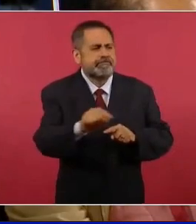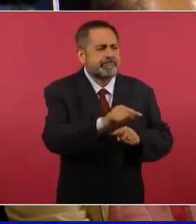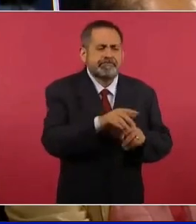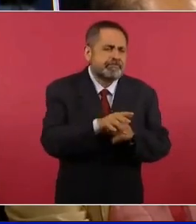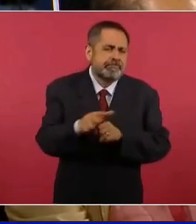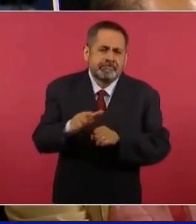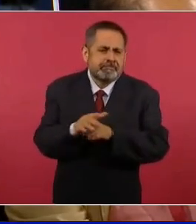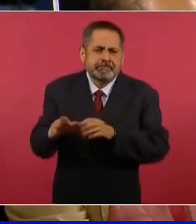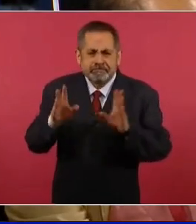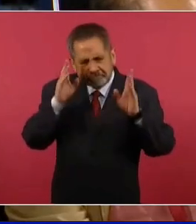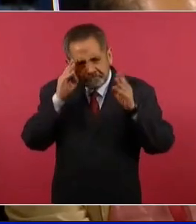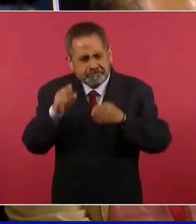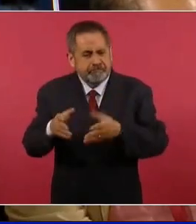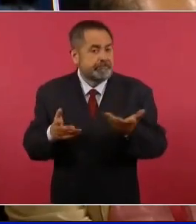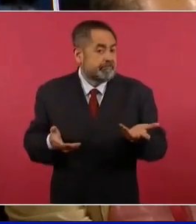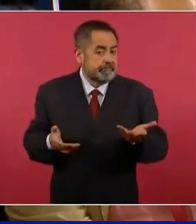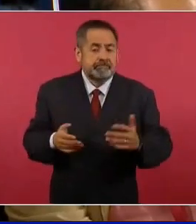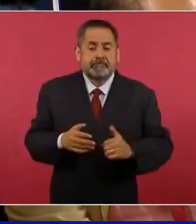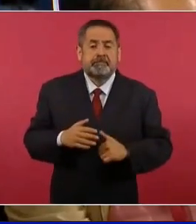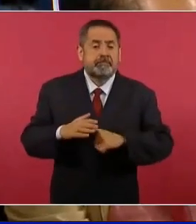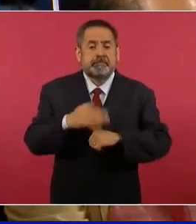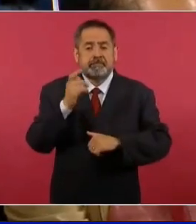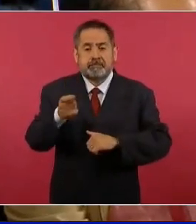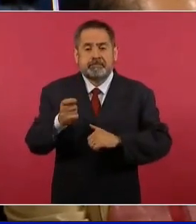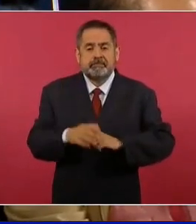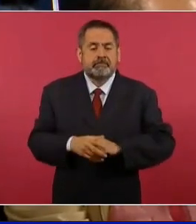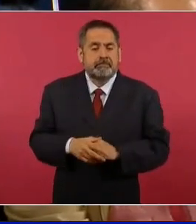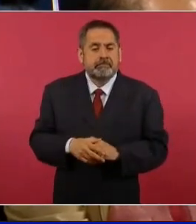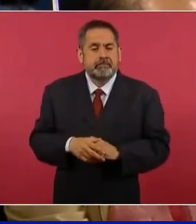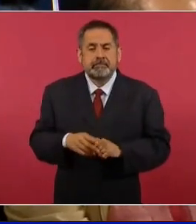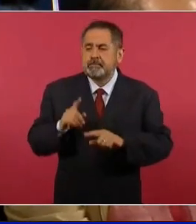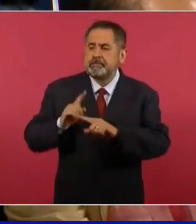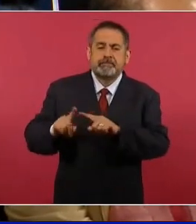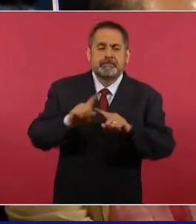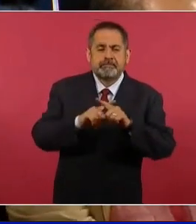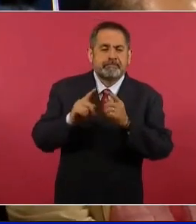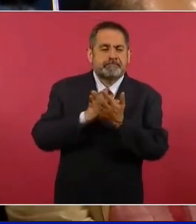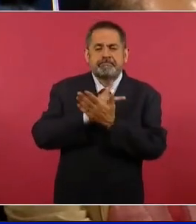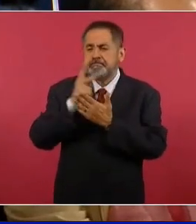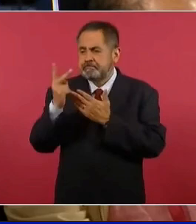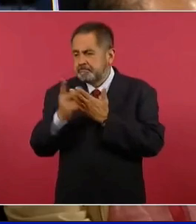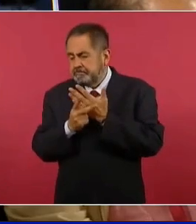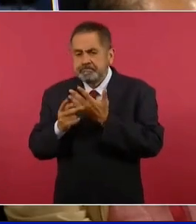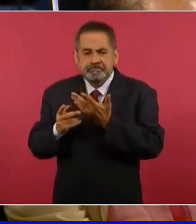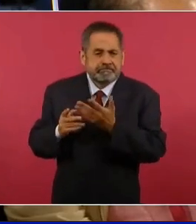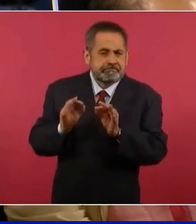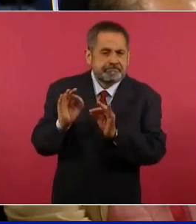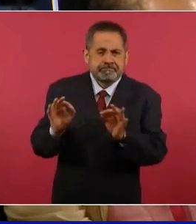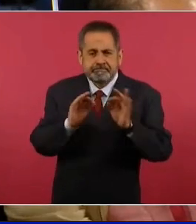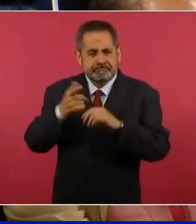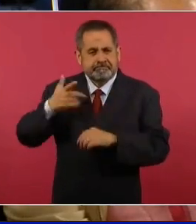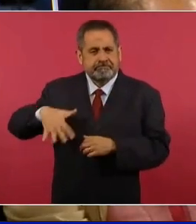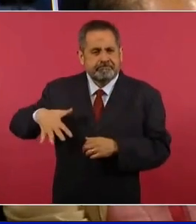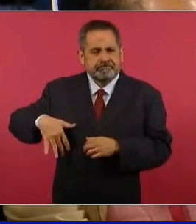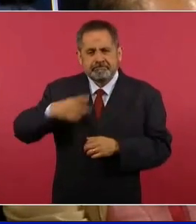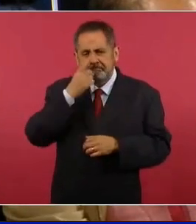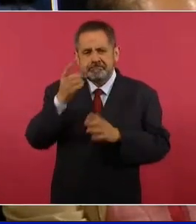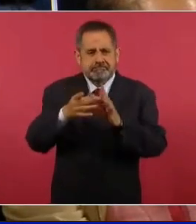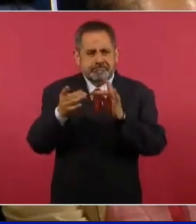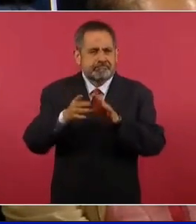que, bueno, todos los programas han sido suficientes, usted lo acaba de mencionar